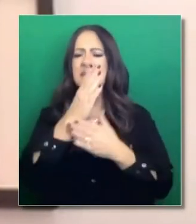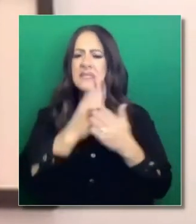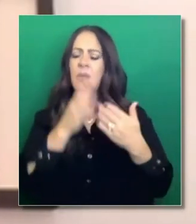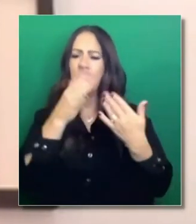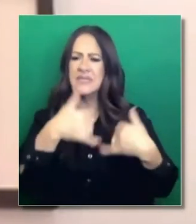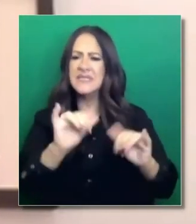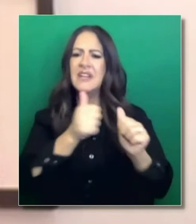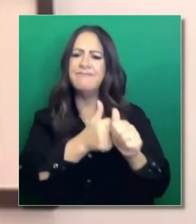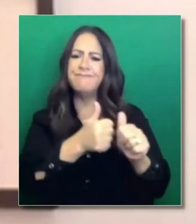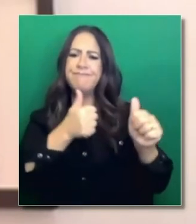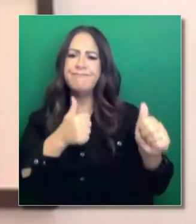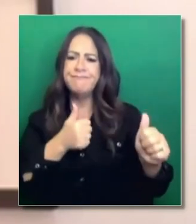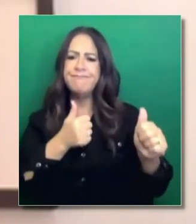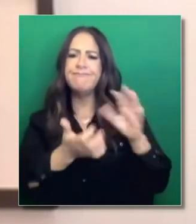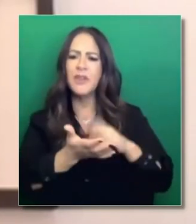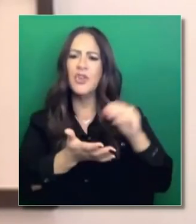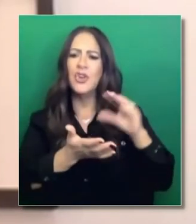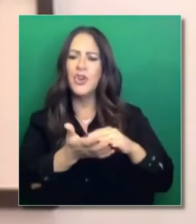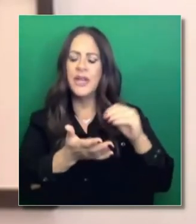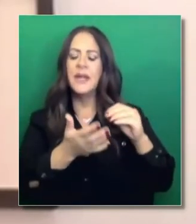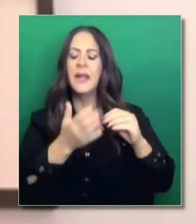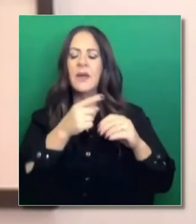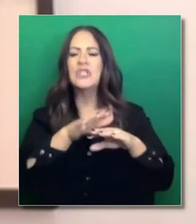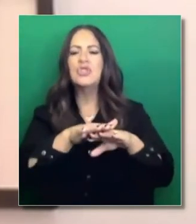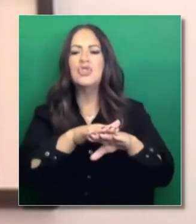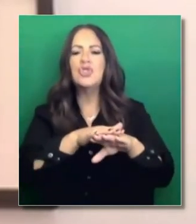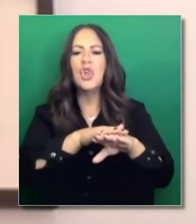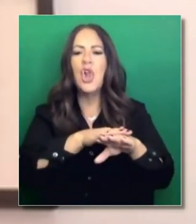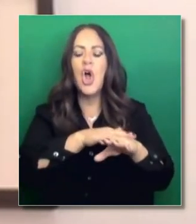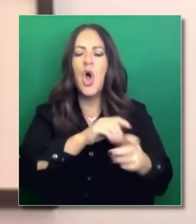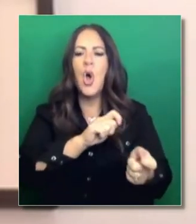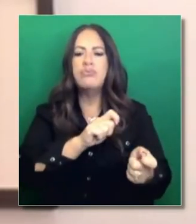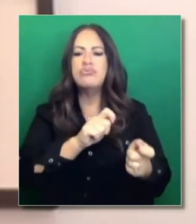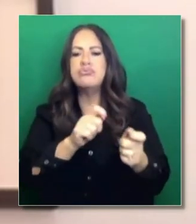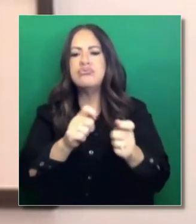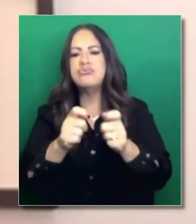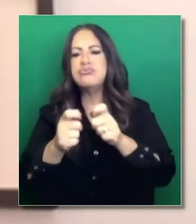concentrarán muchas en aprendizaje a distancia, al tratar de